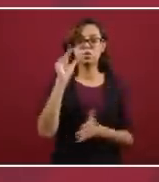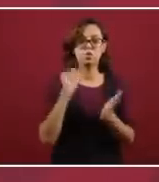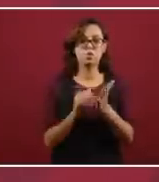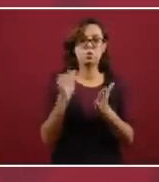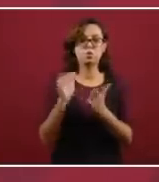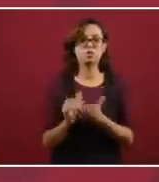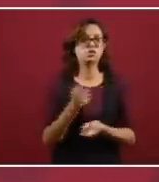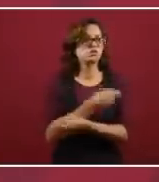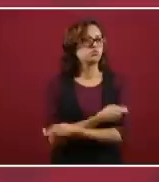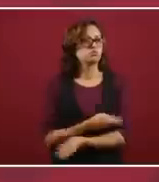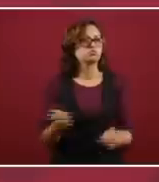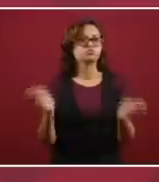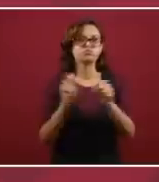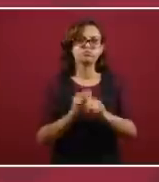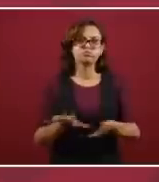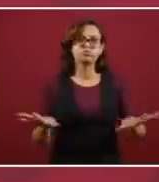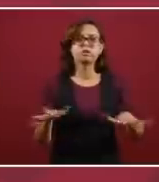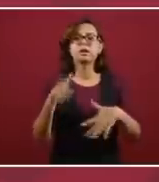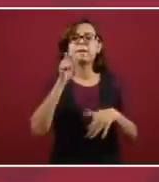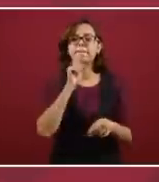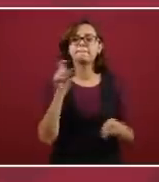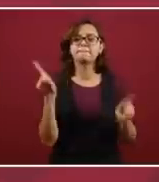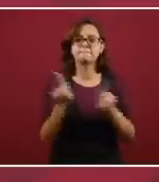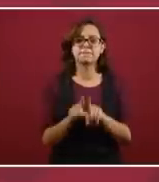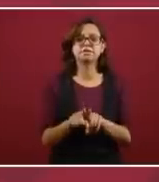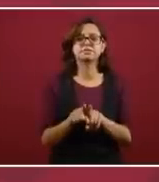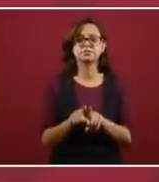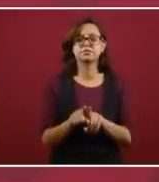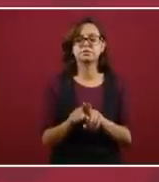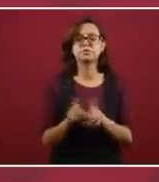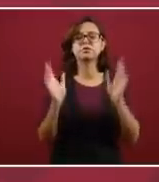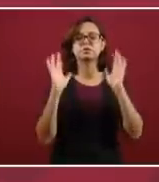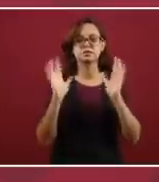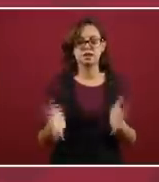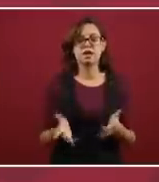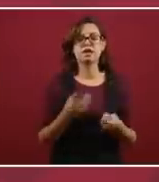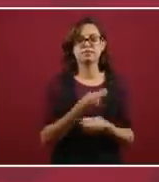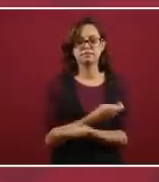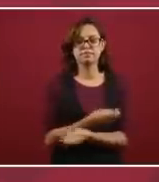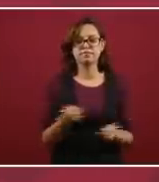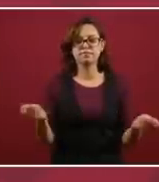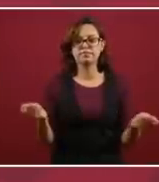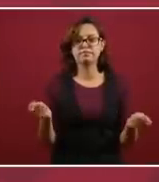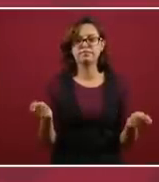también se está, como saben ustedes, distribuyendo